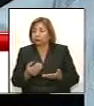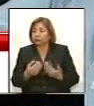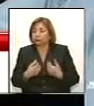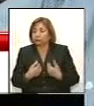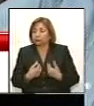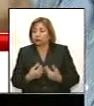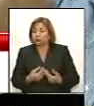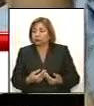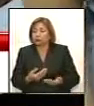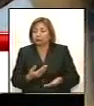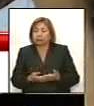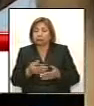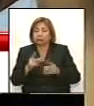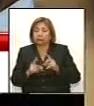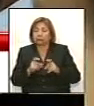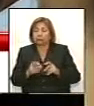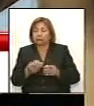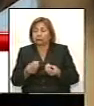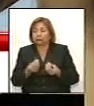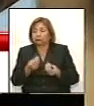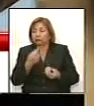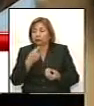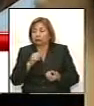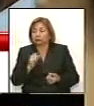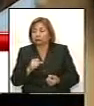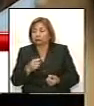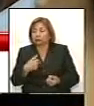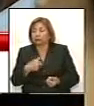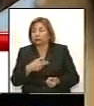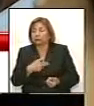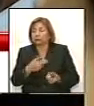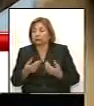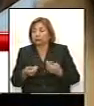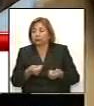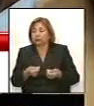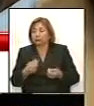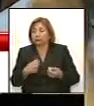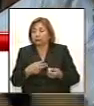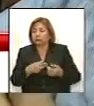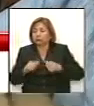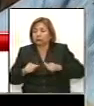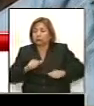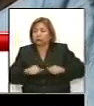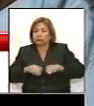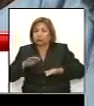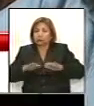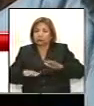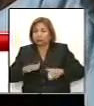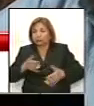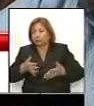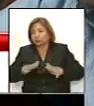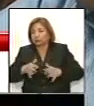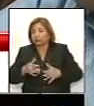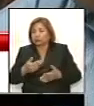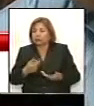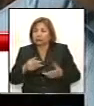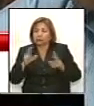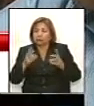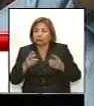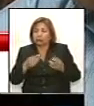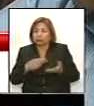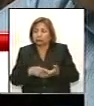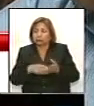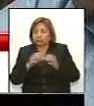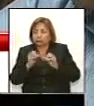que con la consulta que hacía de cómo hacerlo, sí, nosotros también manejamos esa duda, por eso que reincidía en ese tema, pero me